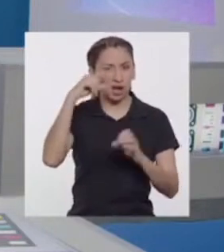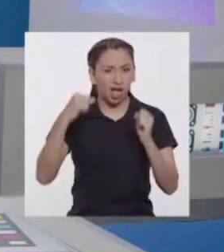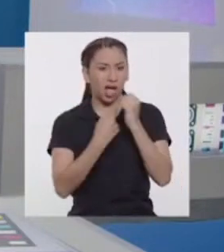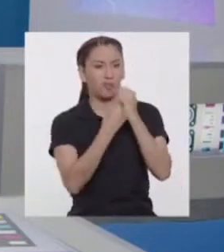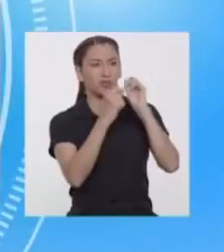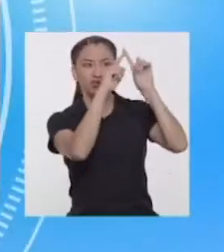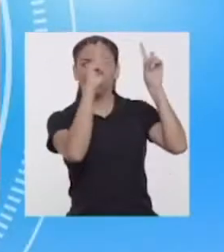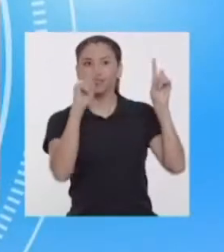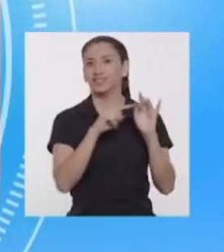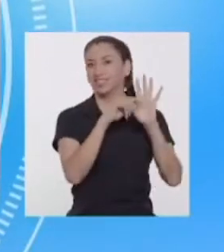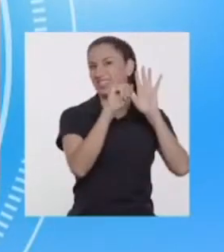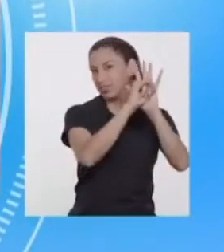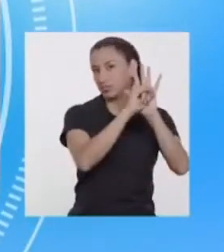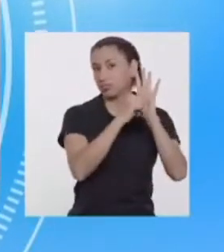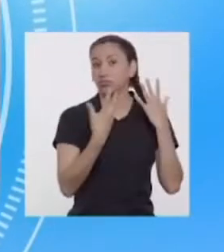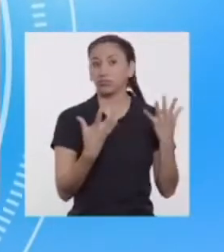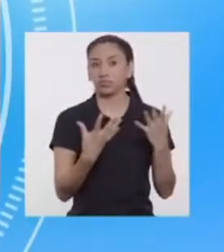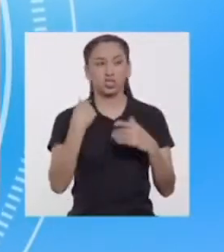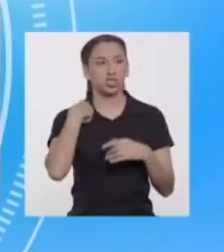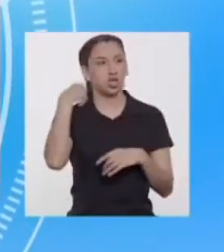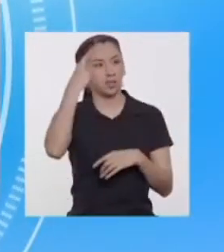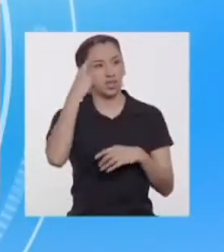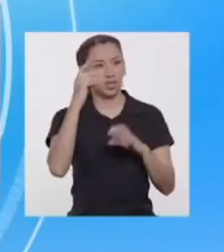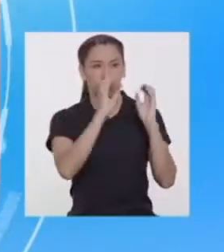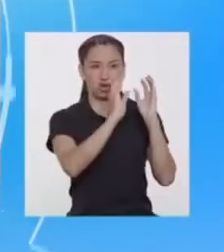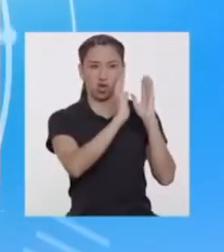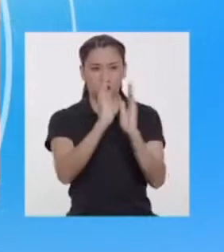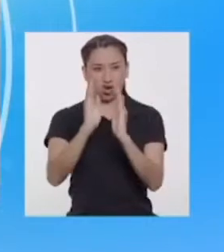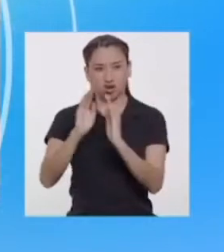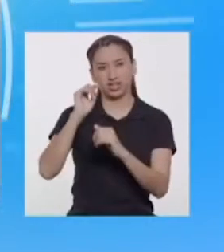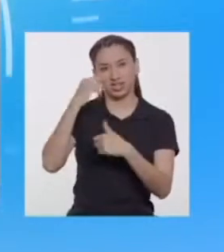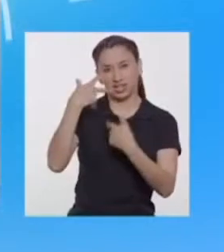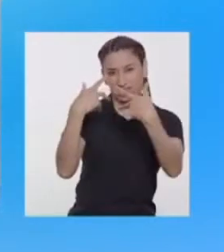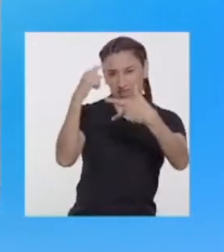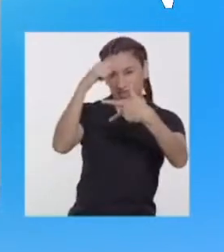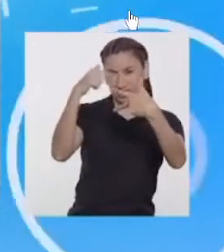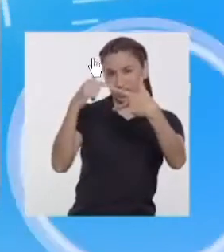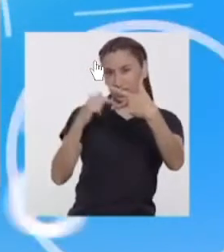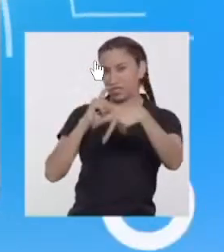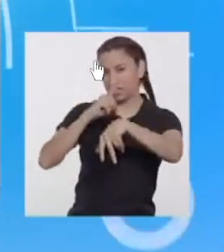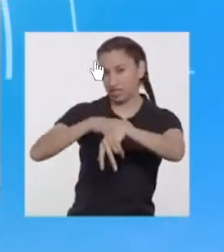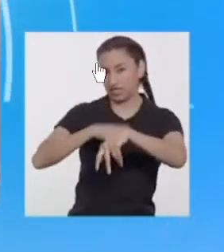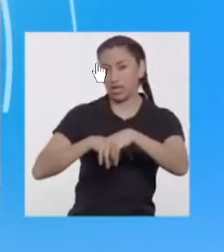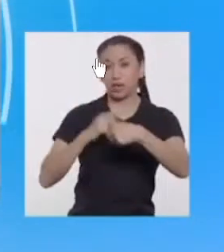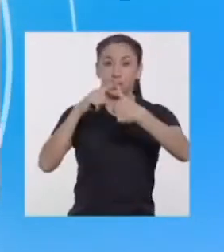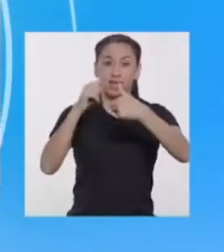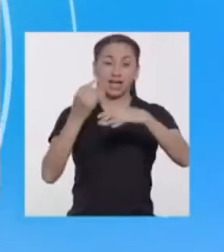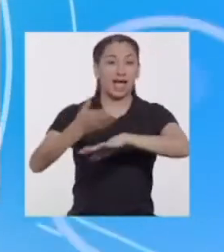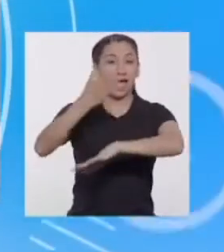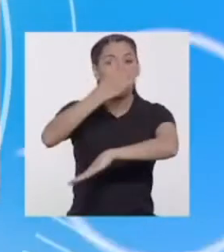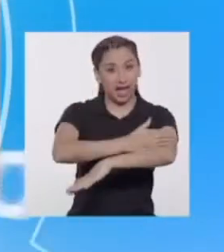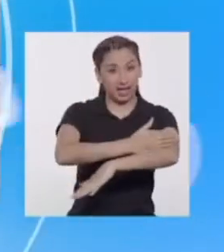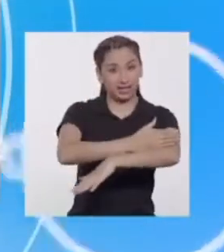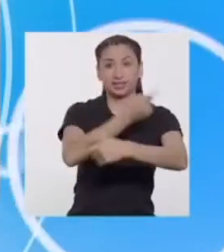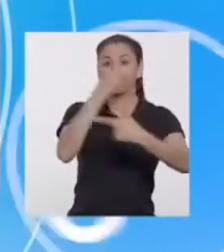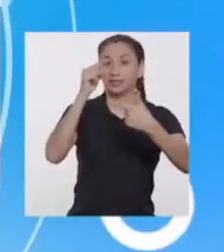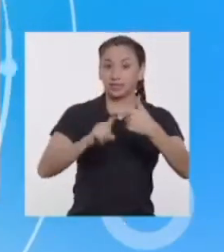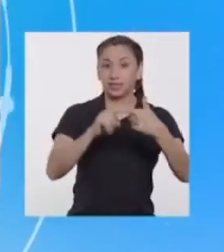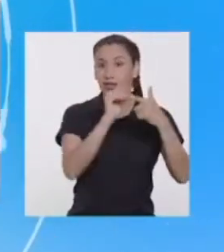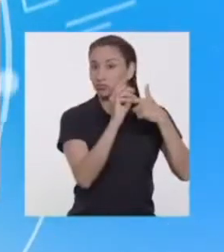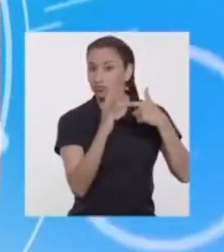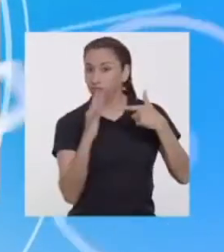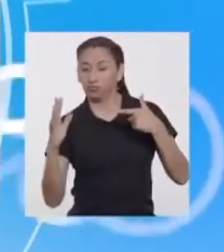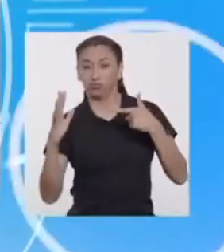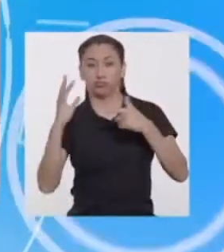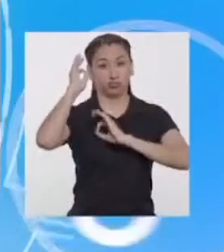afiche? Yo creo que tenemos que organizar nuestra presentación en tres momentos: antes de la exposición,